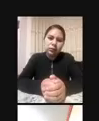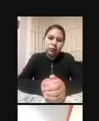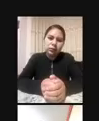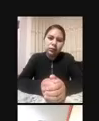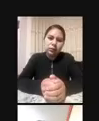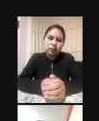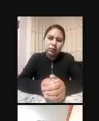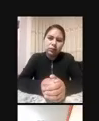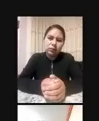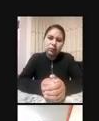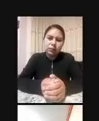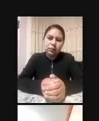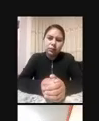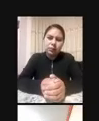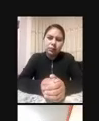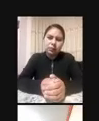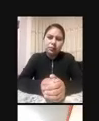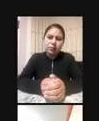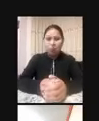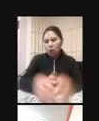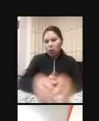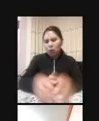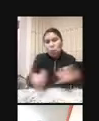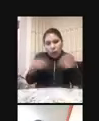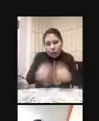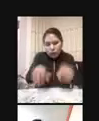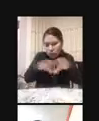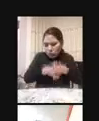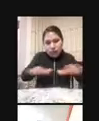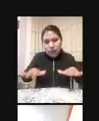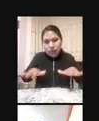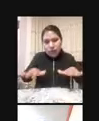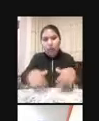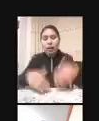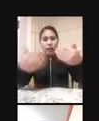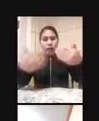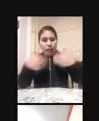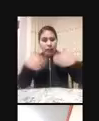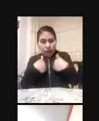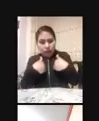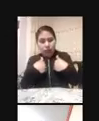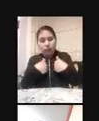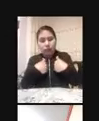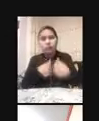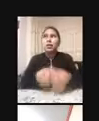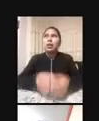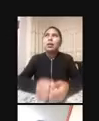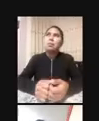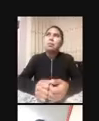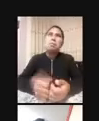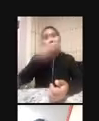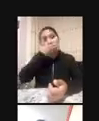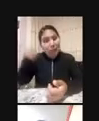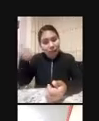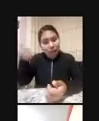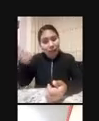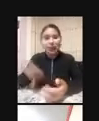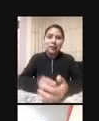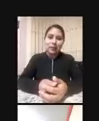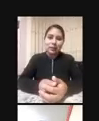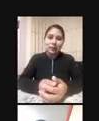neuronal que tienen cuando son pequeños, tenemos que potencializar, ¿sí? Potencializar a lo mucho, o